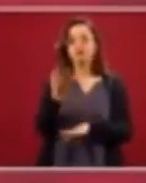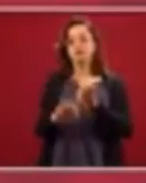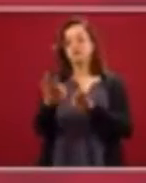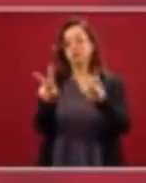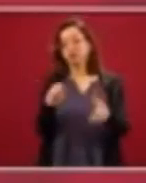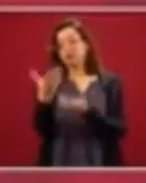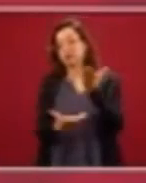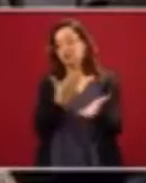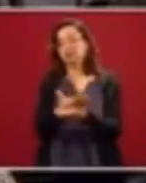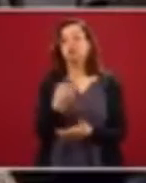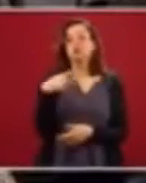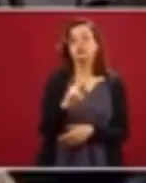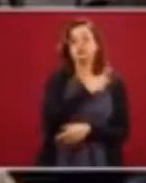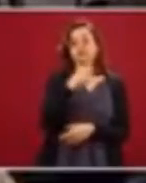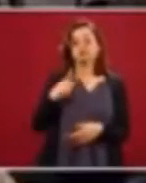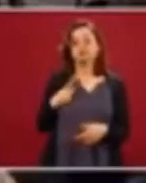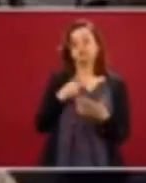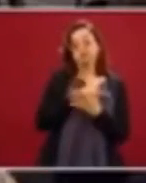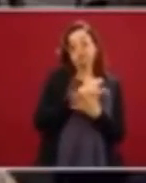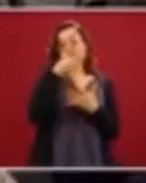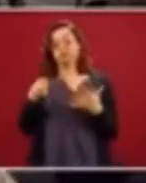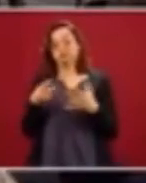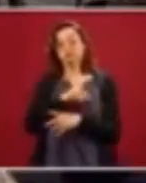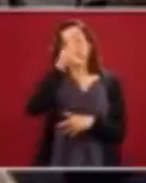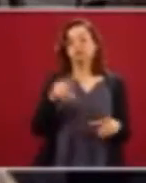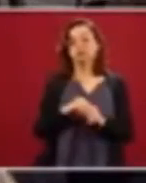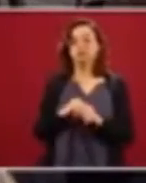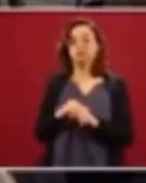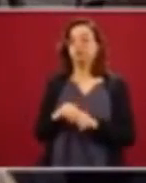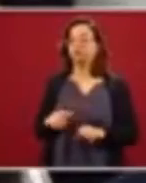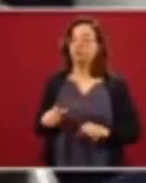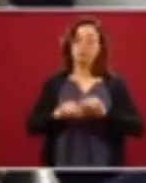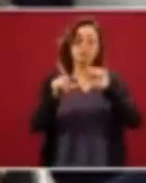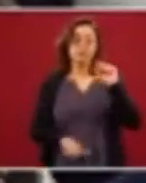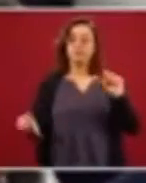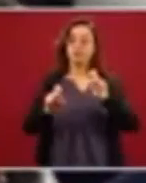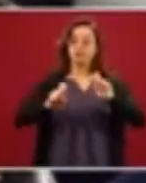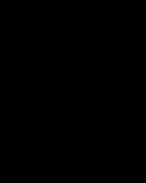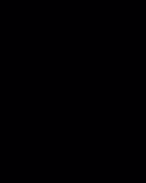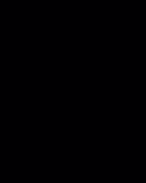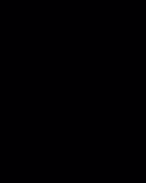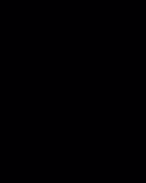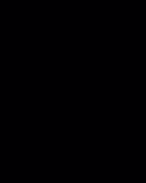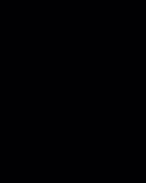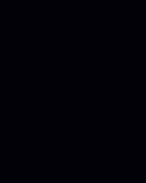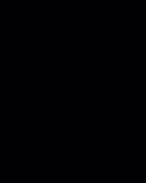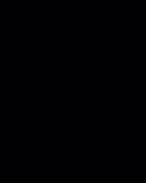planteas. Pero hay que verlo en el marco de todas las necesidades nacionales.